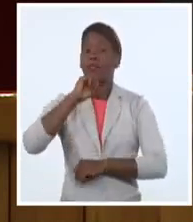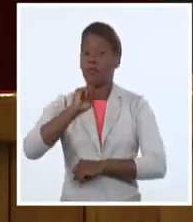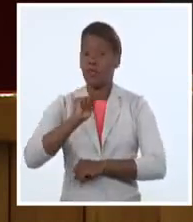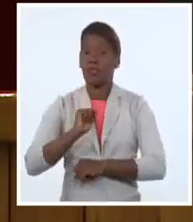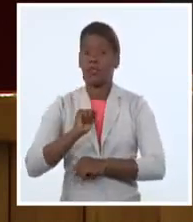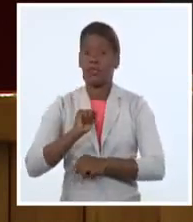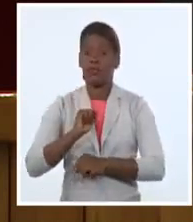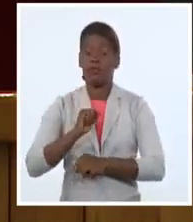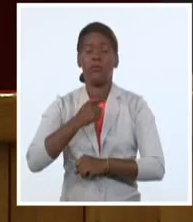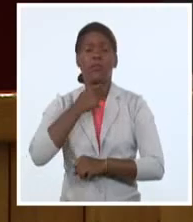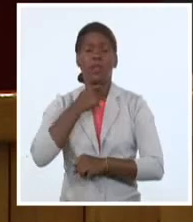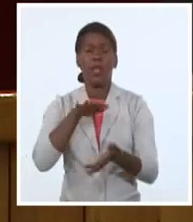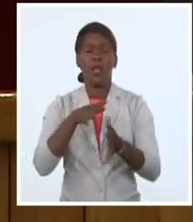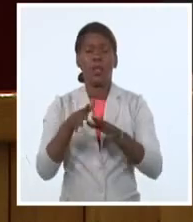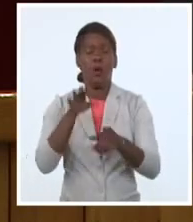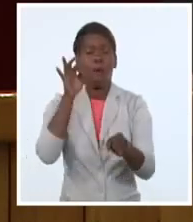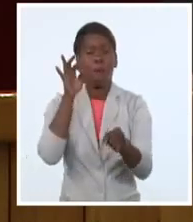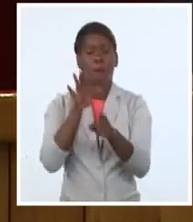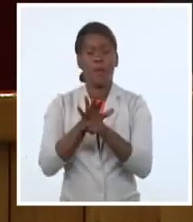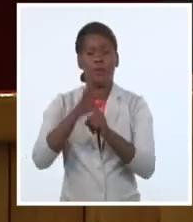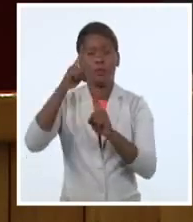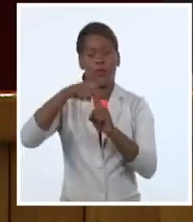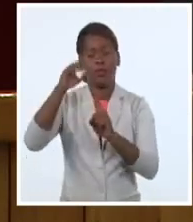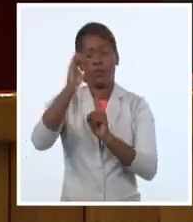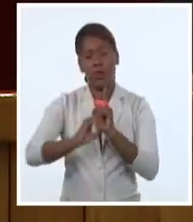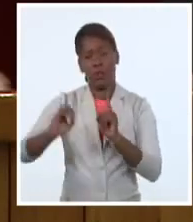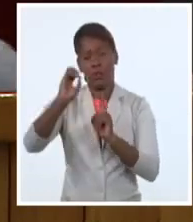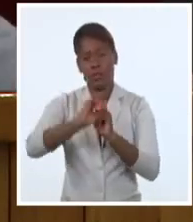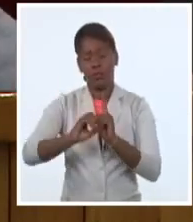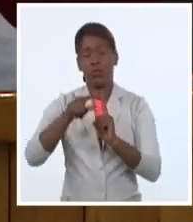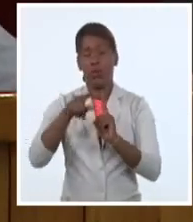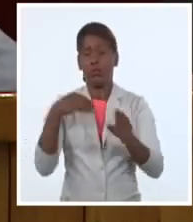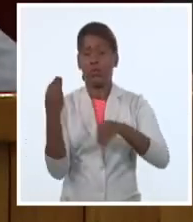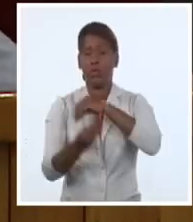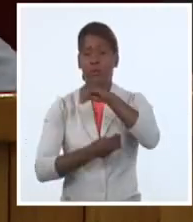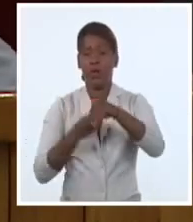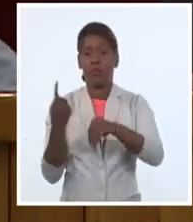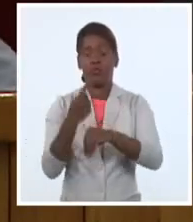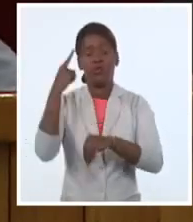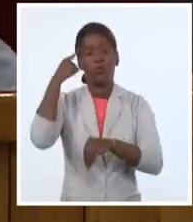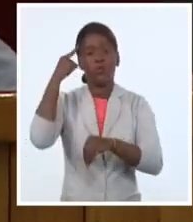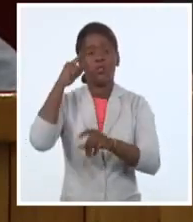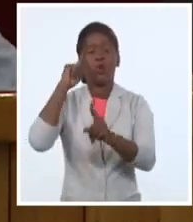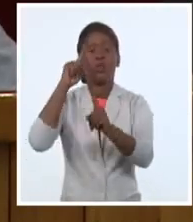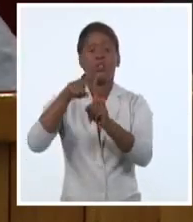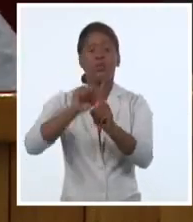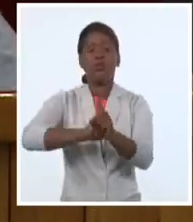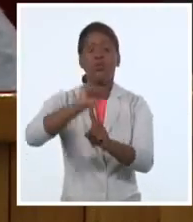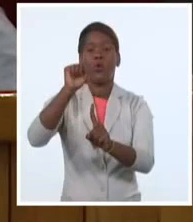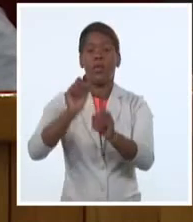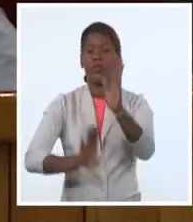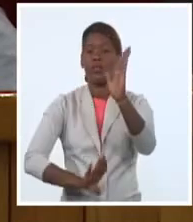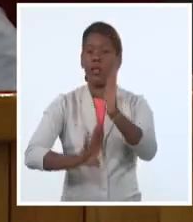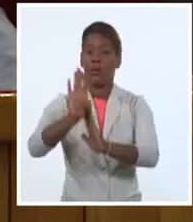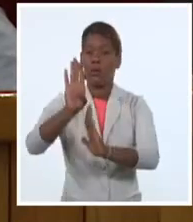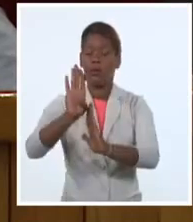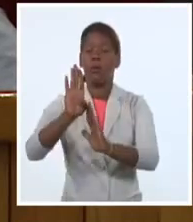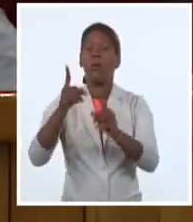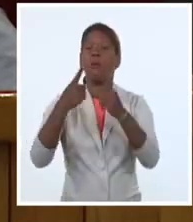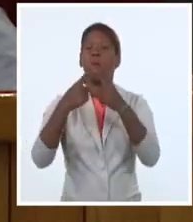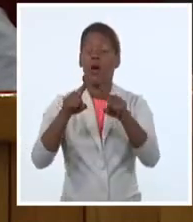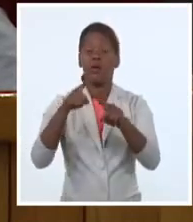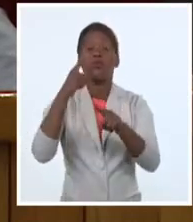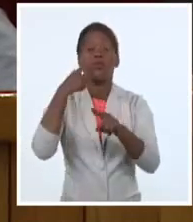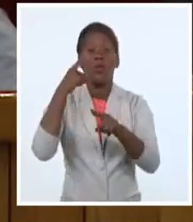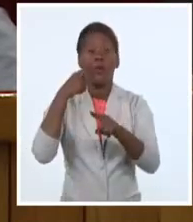de ordenamiento, considerado un paso impostergable para el propósito de elevar la eficiencia empresarial, pero con efectos indeseados sobre